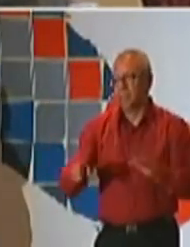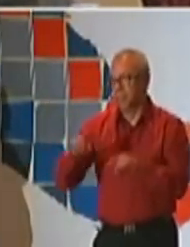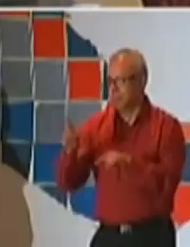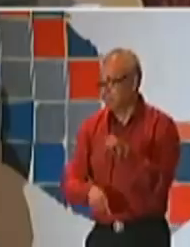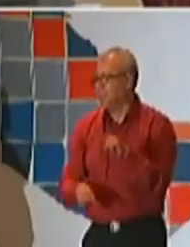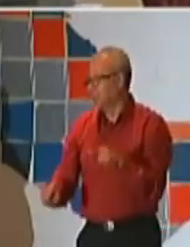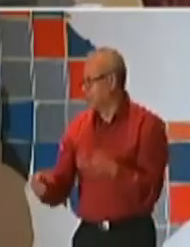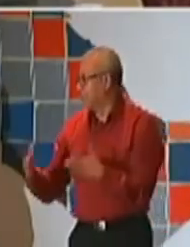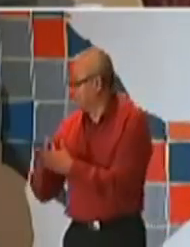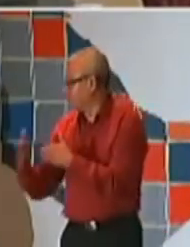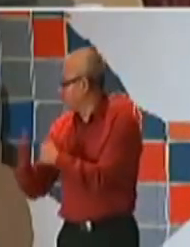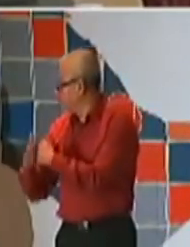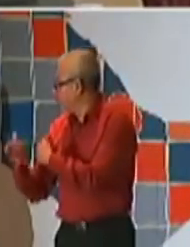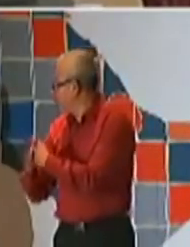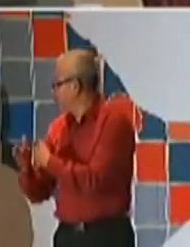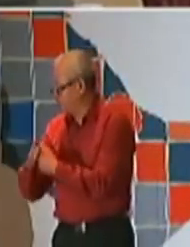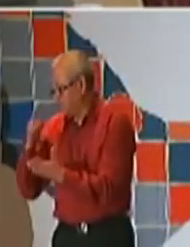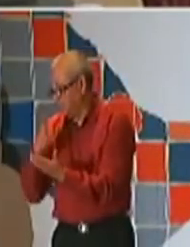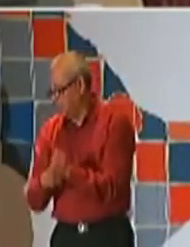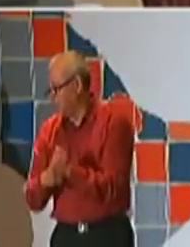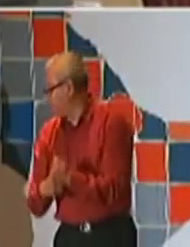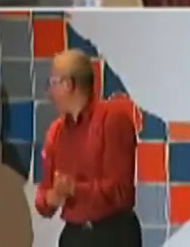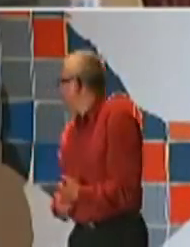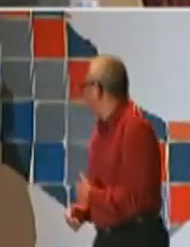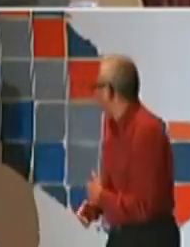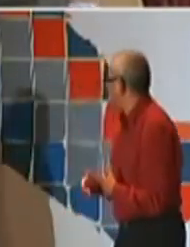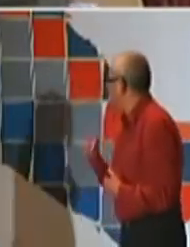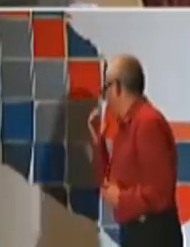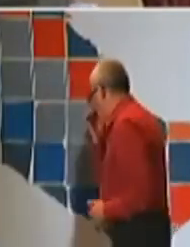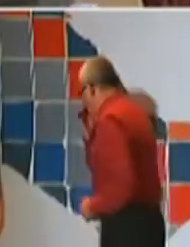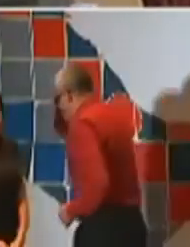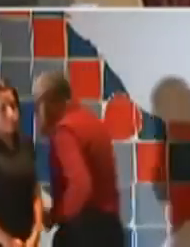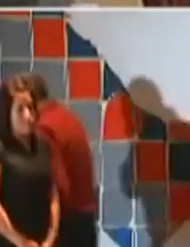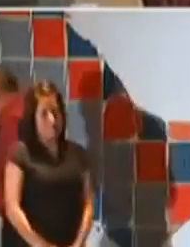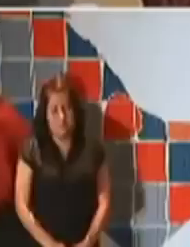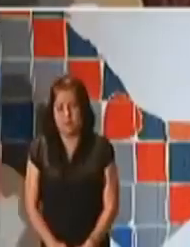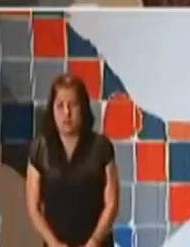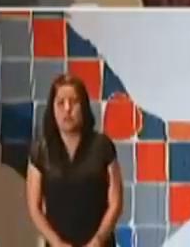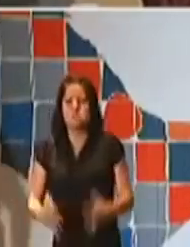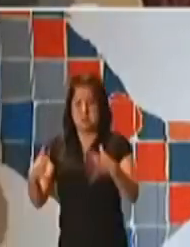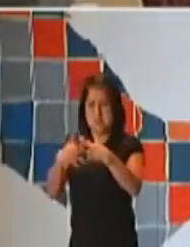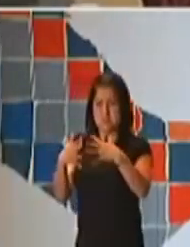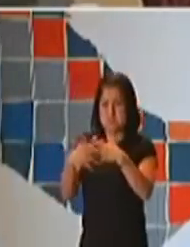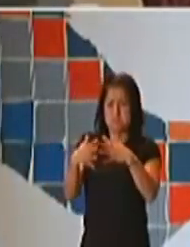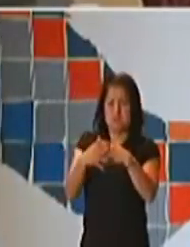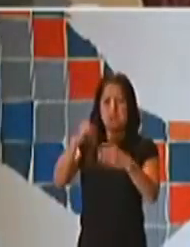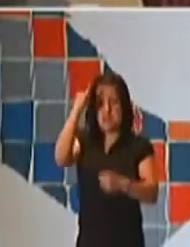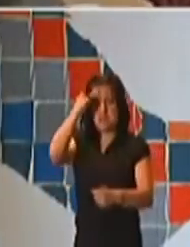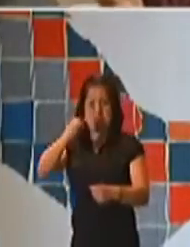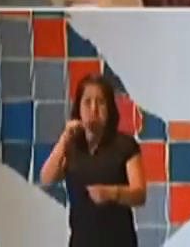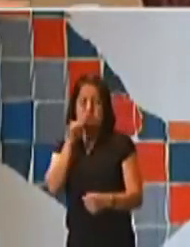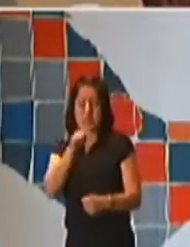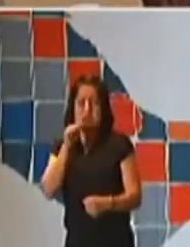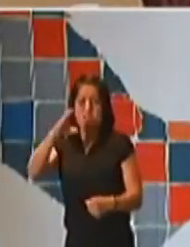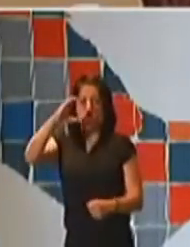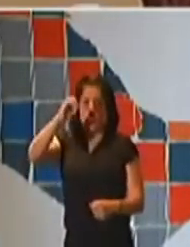los obstáculos internos y en tren de preguntas la última ante la globalización